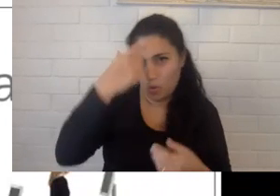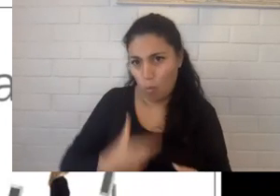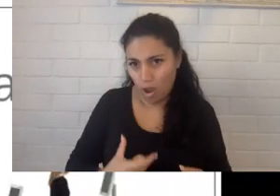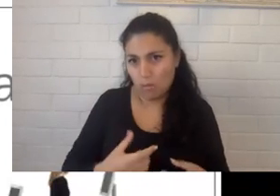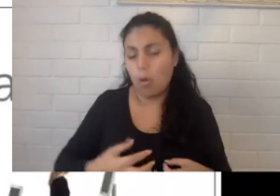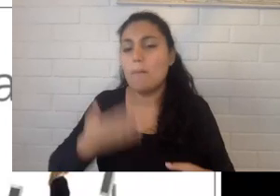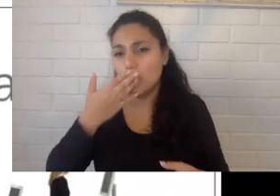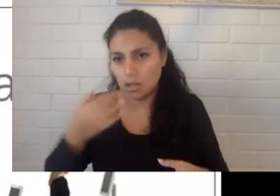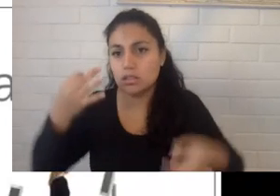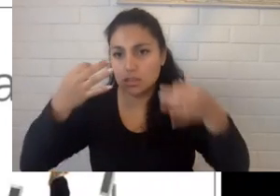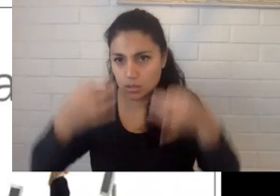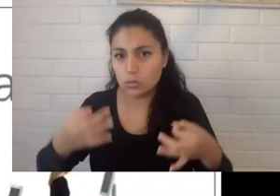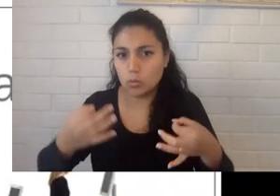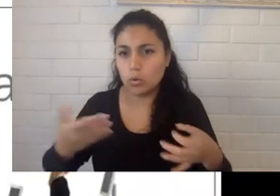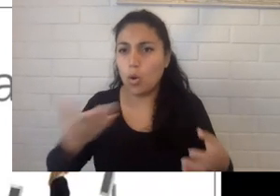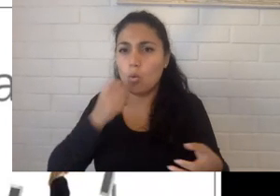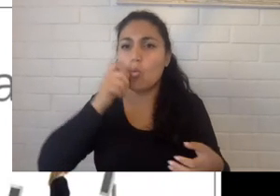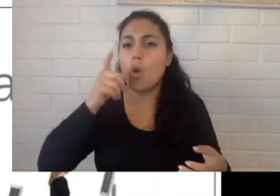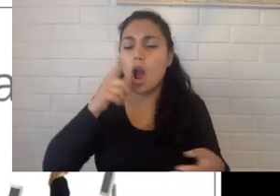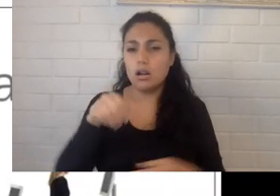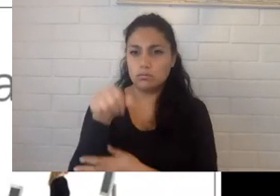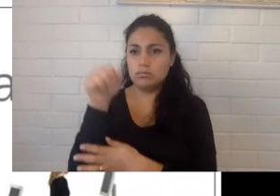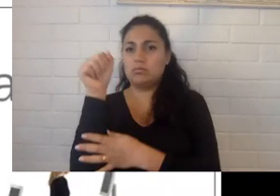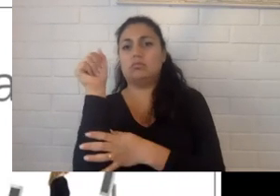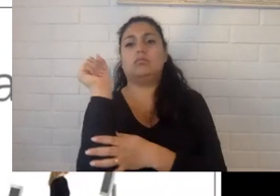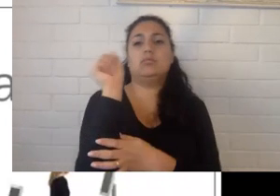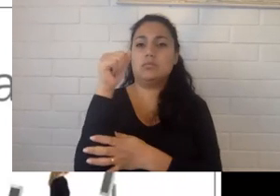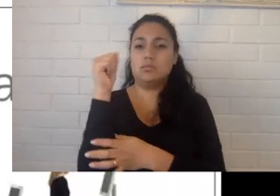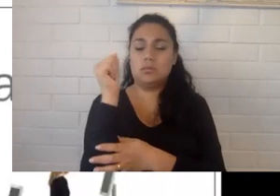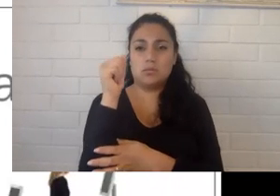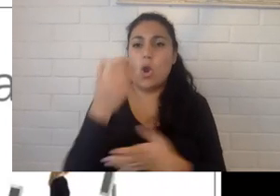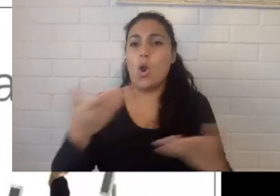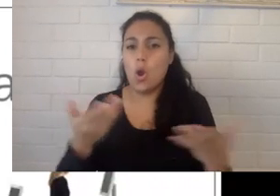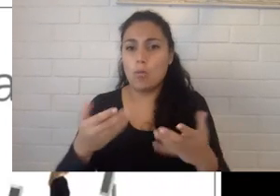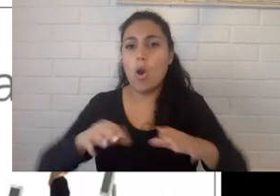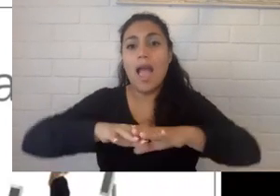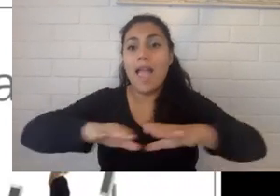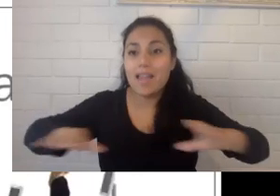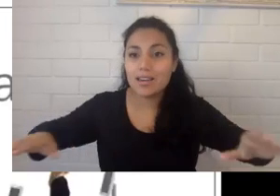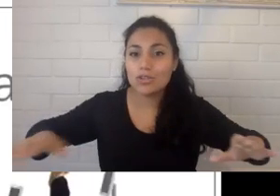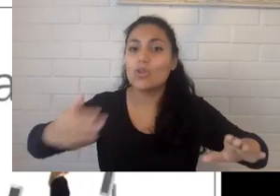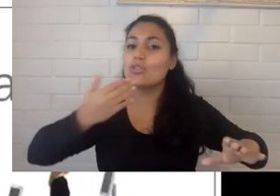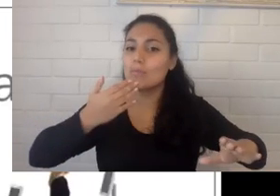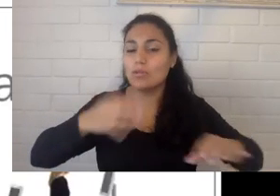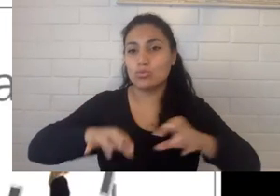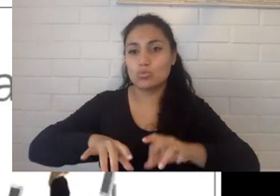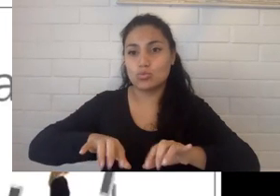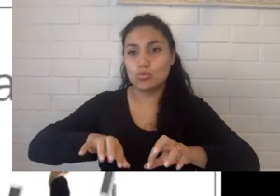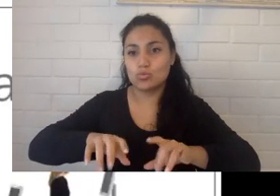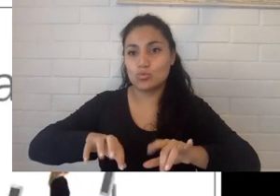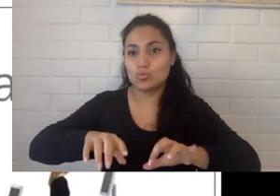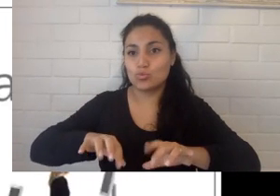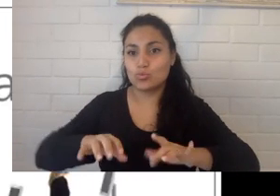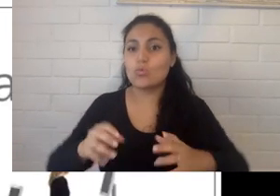acción segura? ¿Cuál será la posición más segura, por ejemplo, de un escritorio ante una persona que está